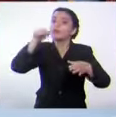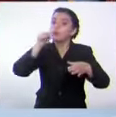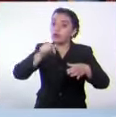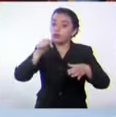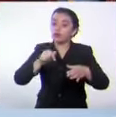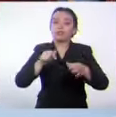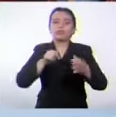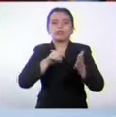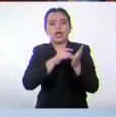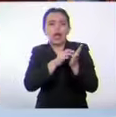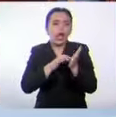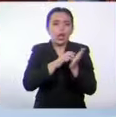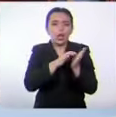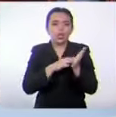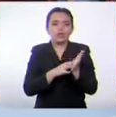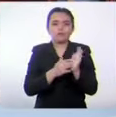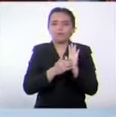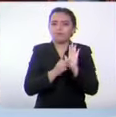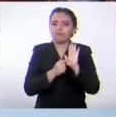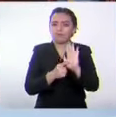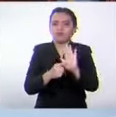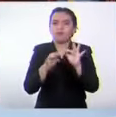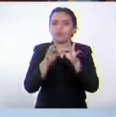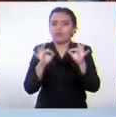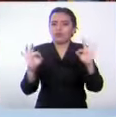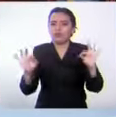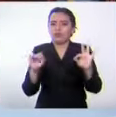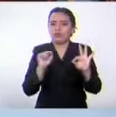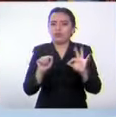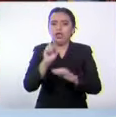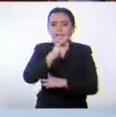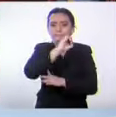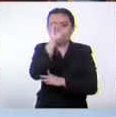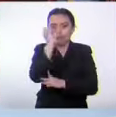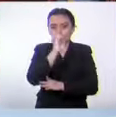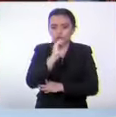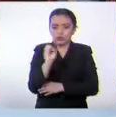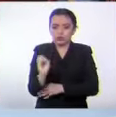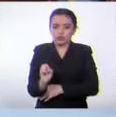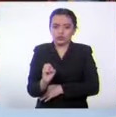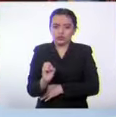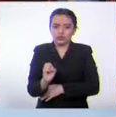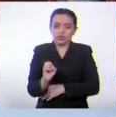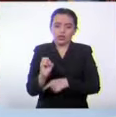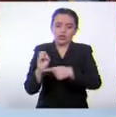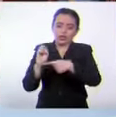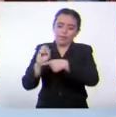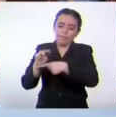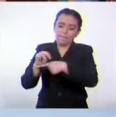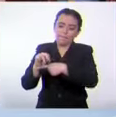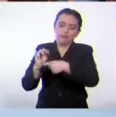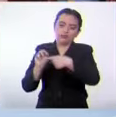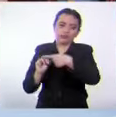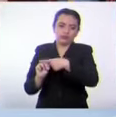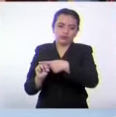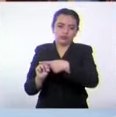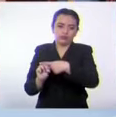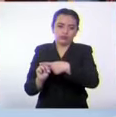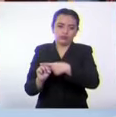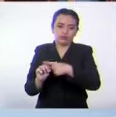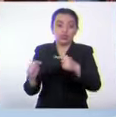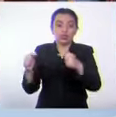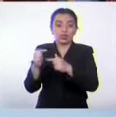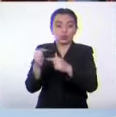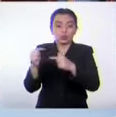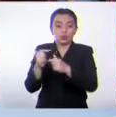la siguiente expresión. El porcentaje masa sobre masa es igual a la masa de